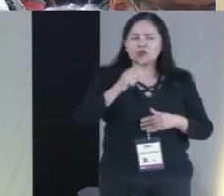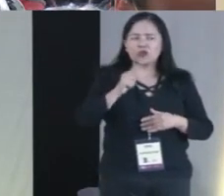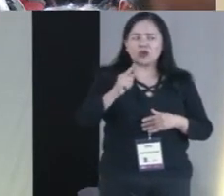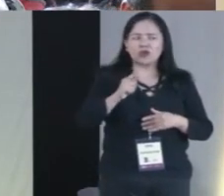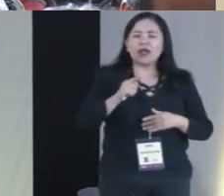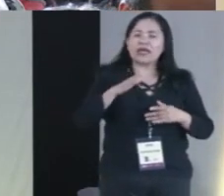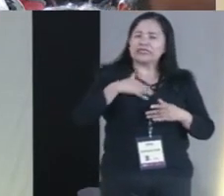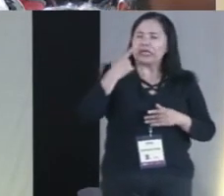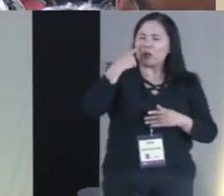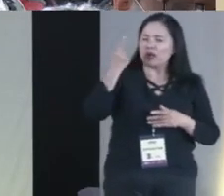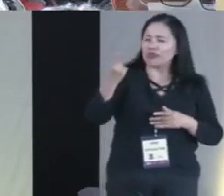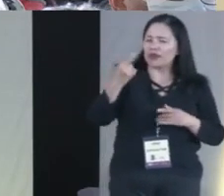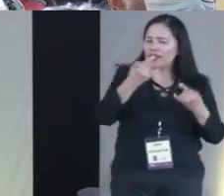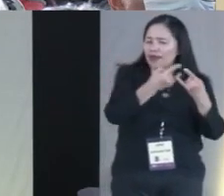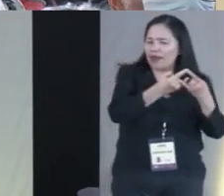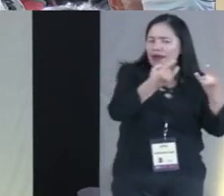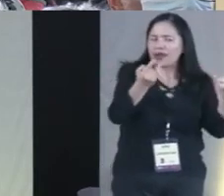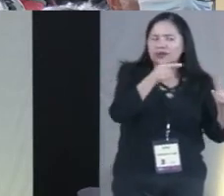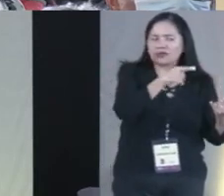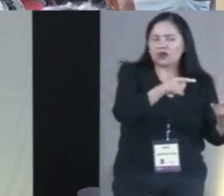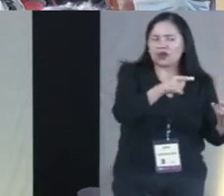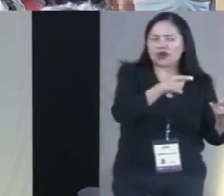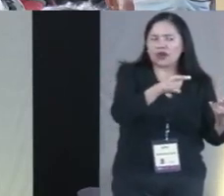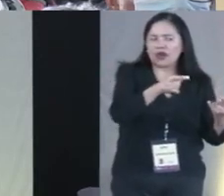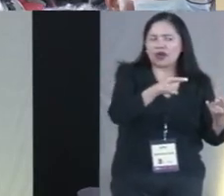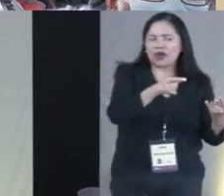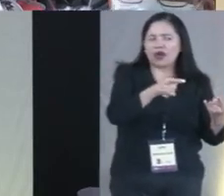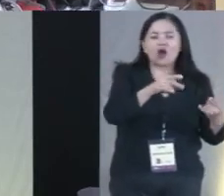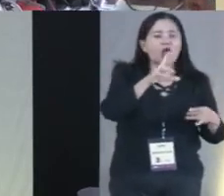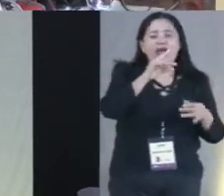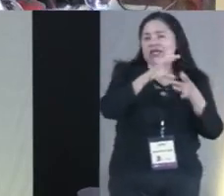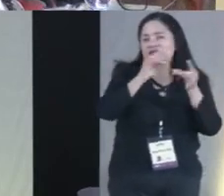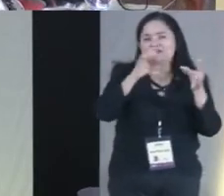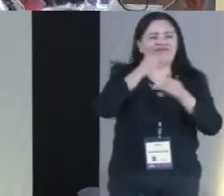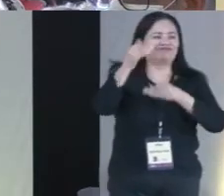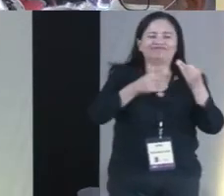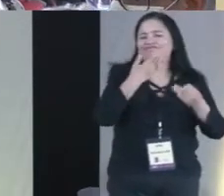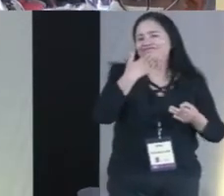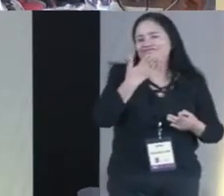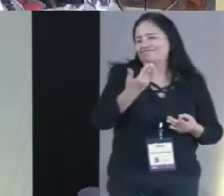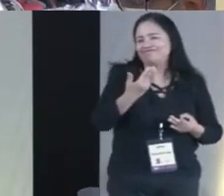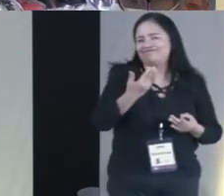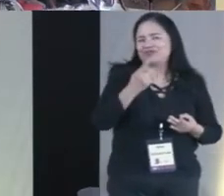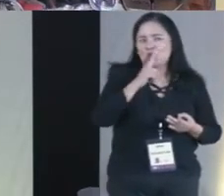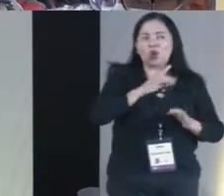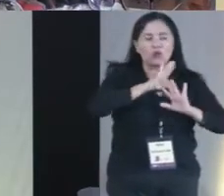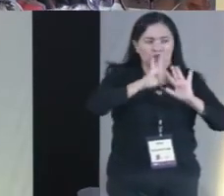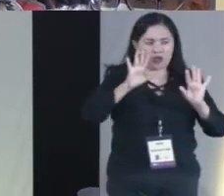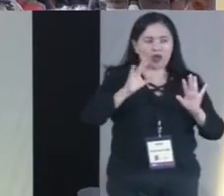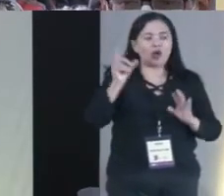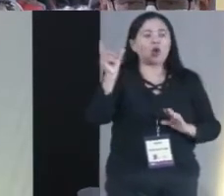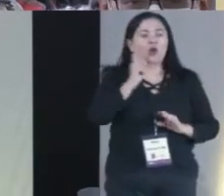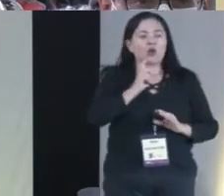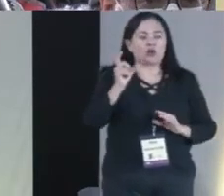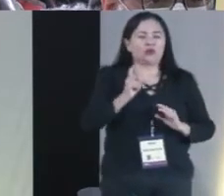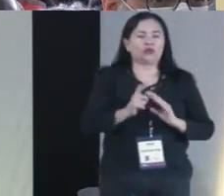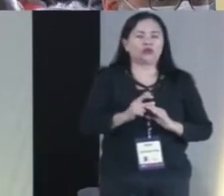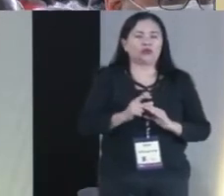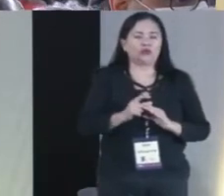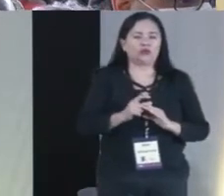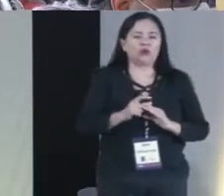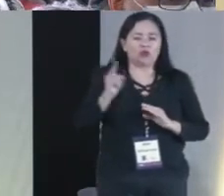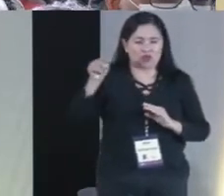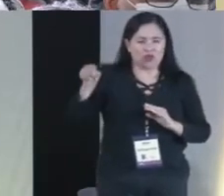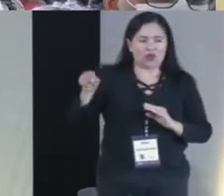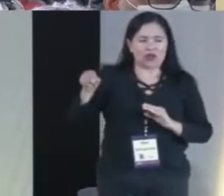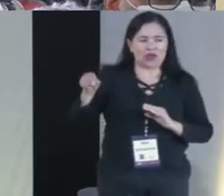la historia oficial nos mide demasiado. Y ya cuando llegamos nosotros, porque por ejemplo, cuando